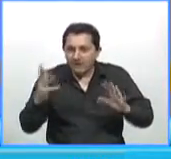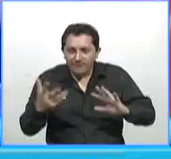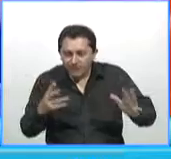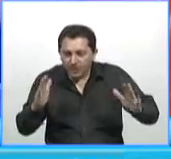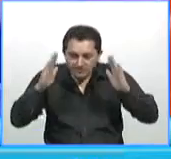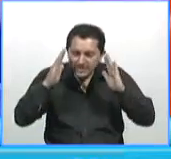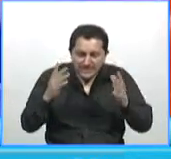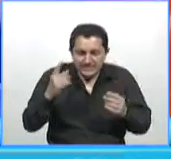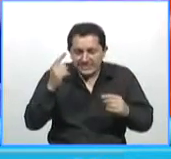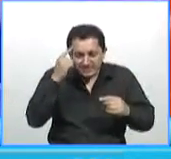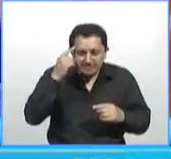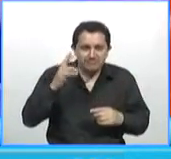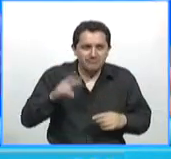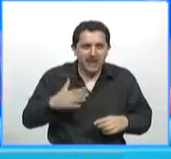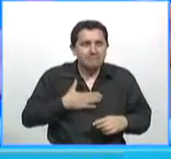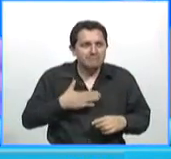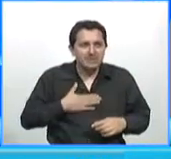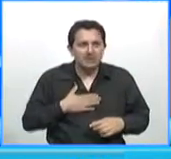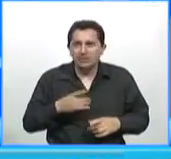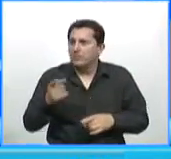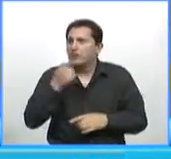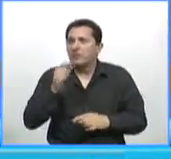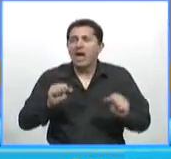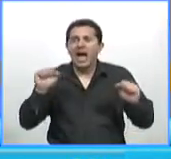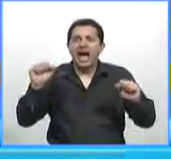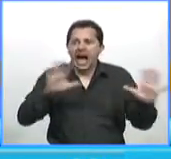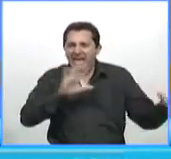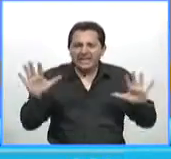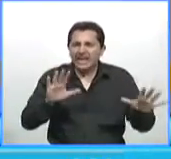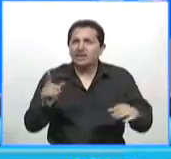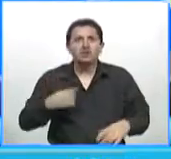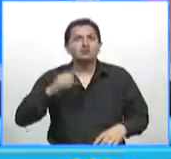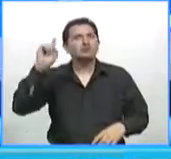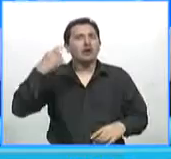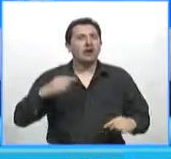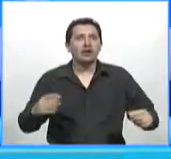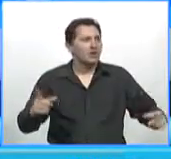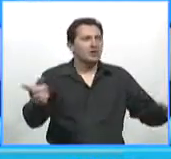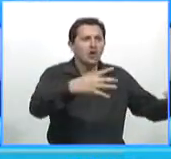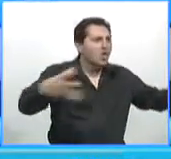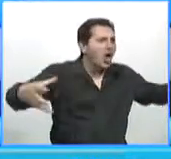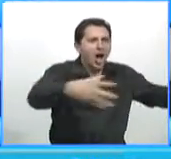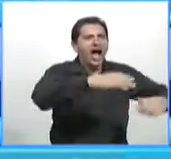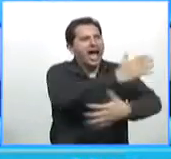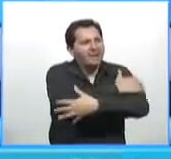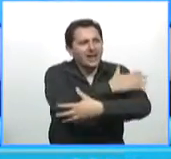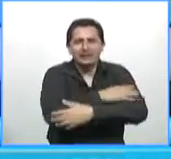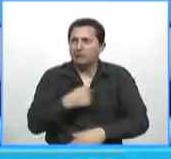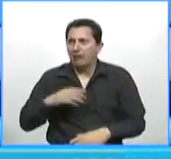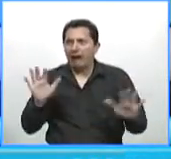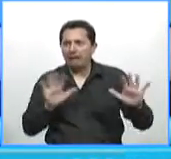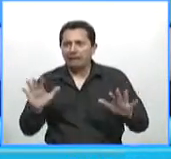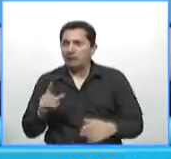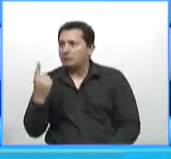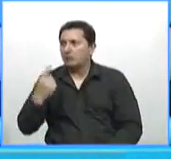en algo, ¿viste? Y porque el arquero festeja ahora, solo por momentos, claro, porque está lejos de lo demás. Los demás se abrazan tú y el arquero te abrazas. O te